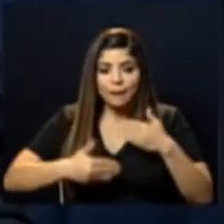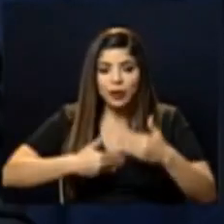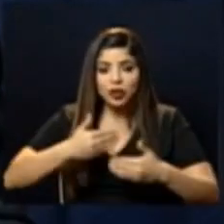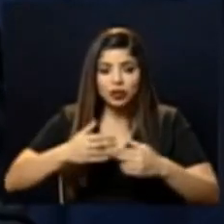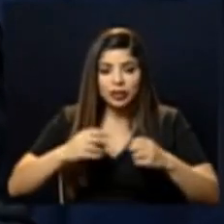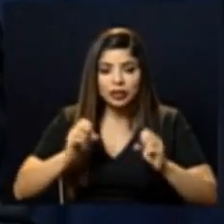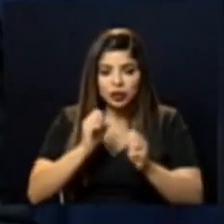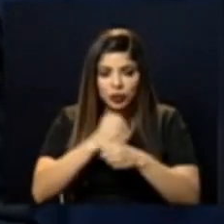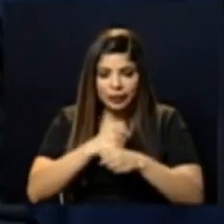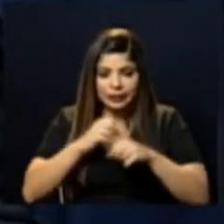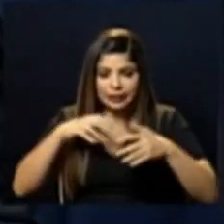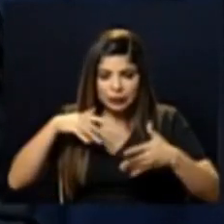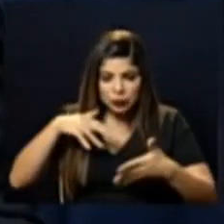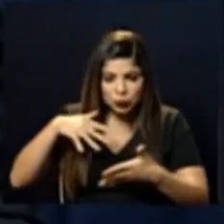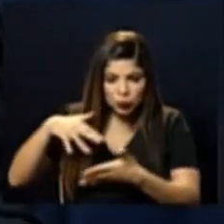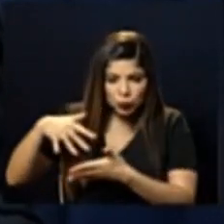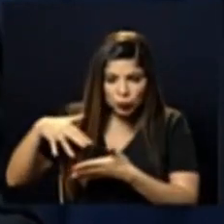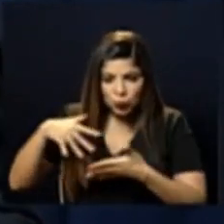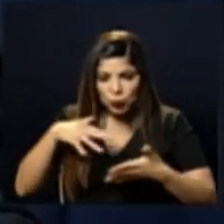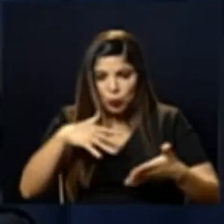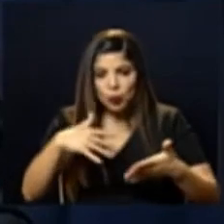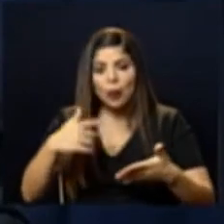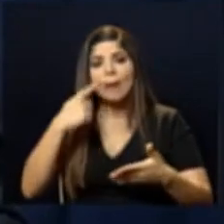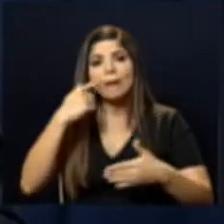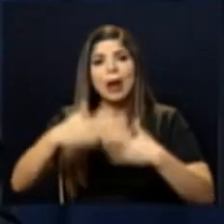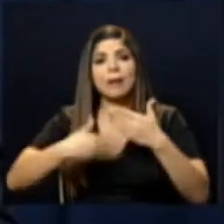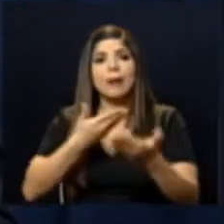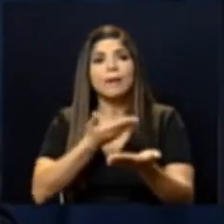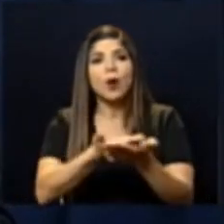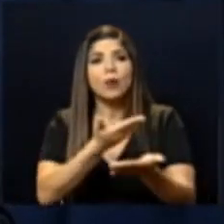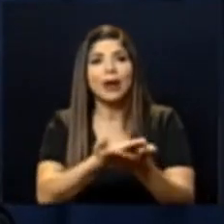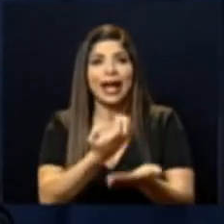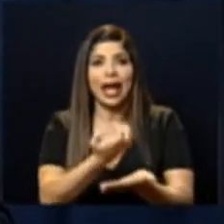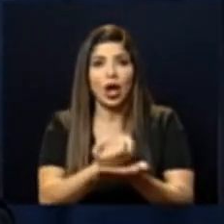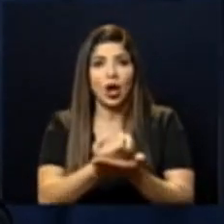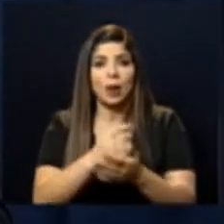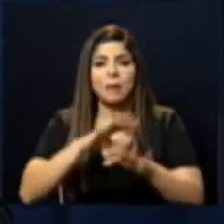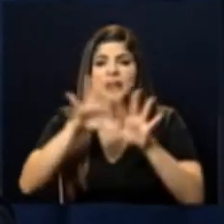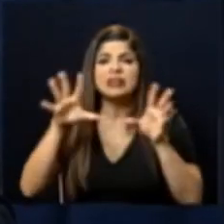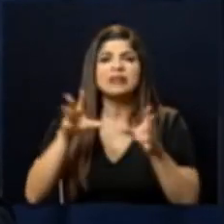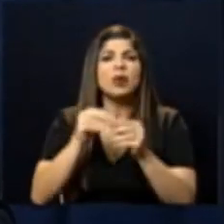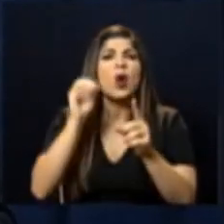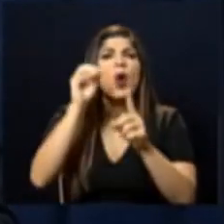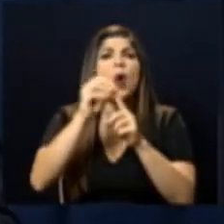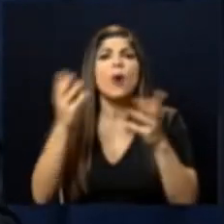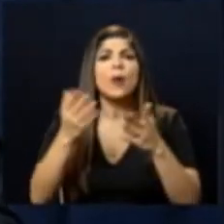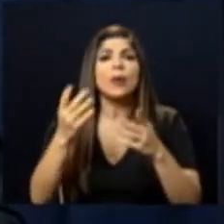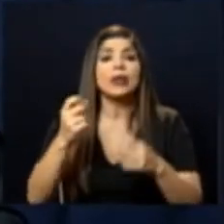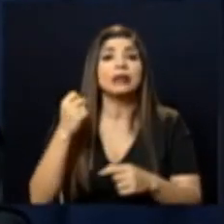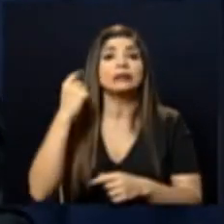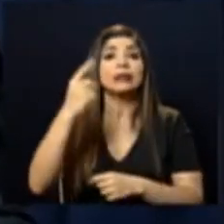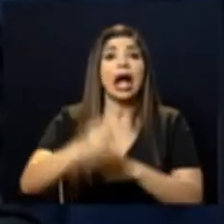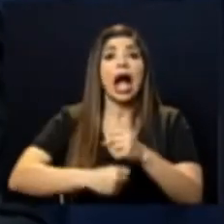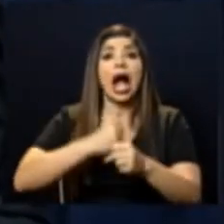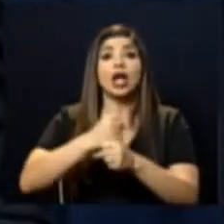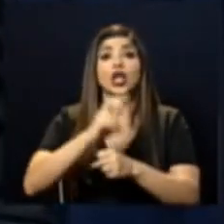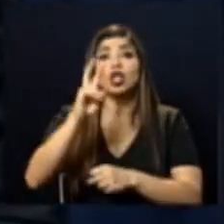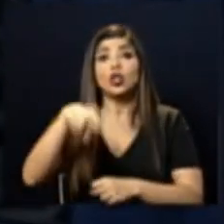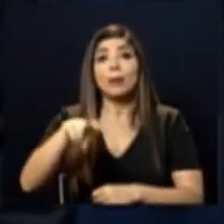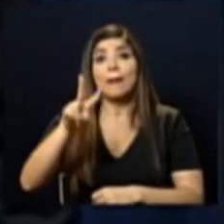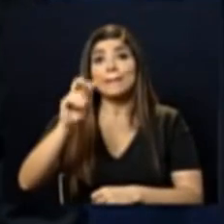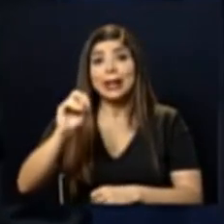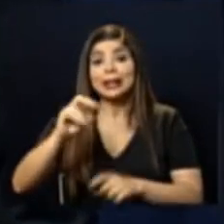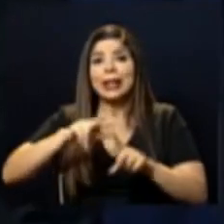de elaboración de los estudios y propuestas económicas, y el objetivo es iniciar en el año 2020